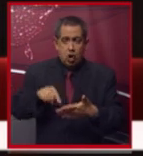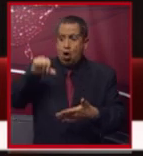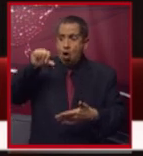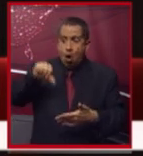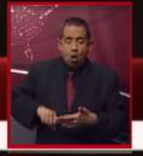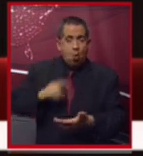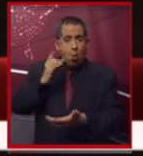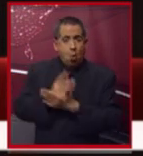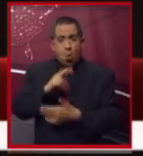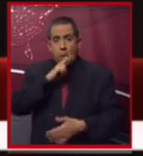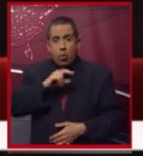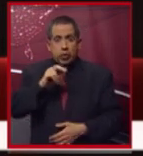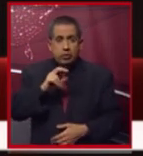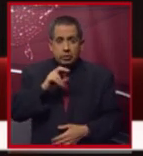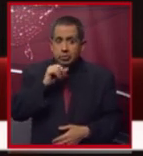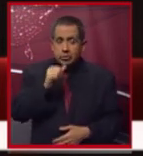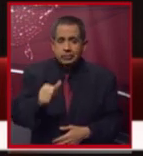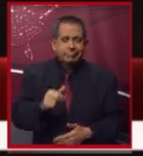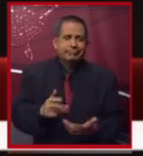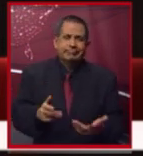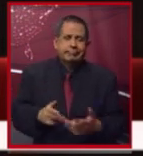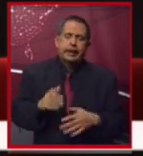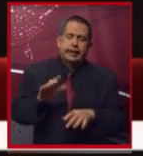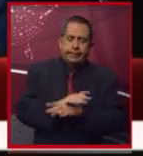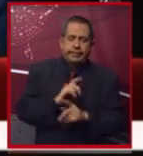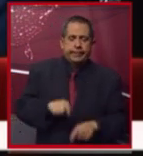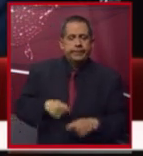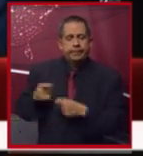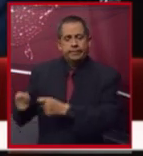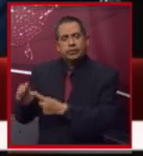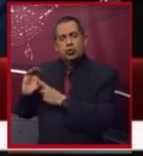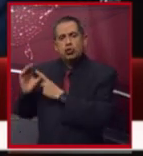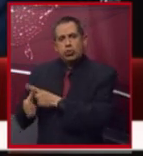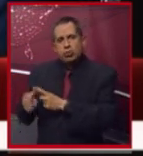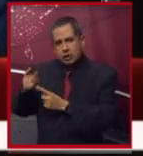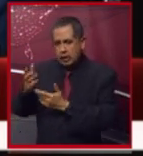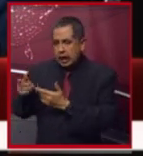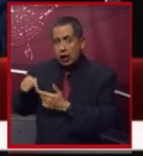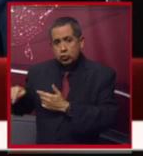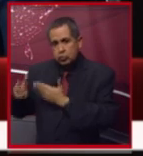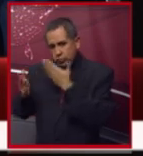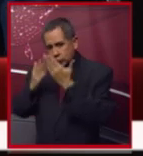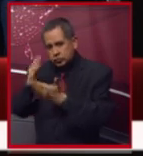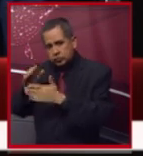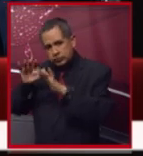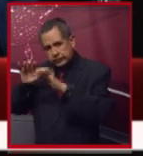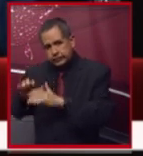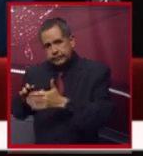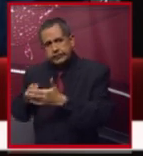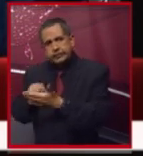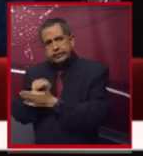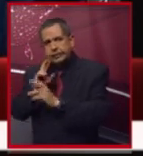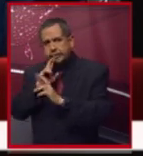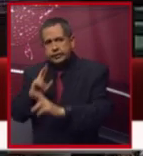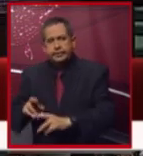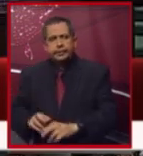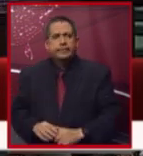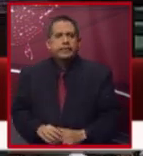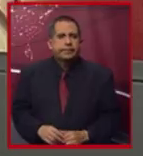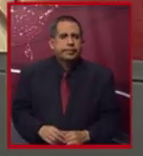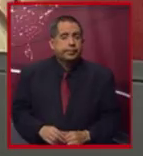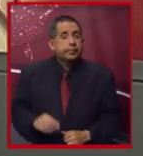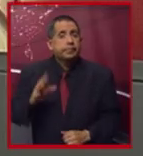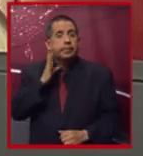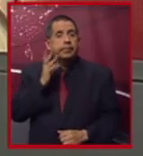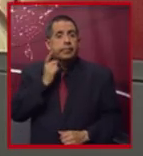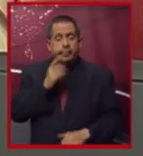considerarse de urgente resolución, el acuerdo se turnó a las comisiones para su análisis. Y la